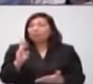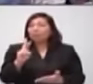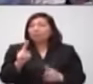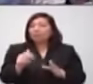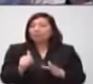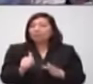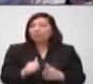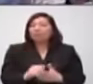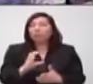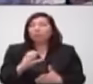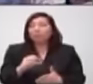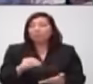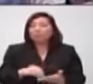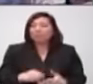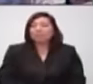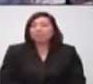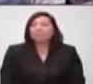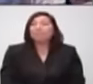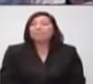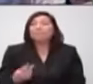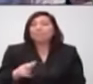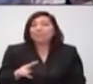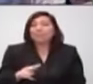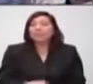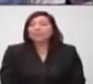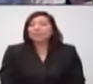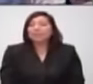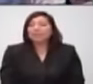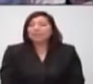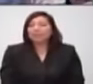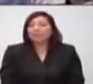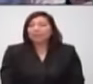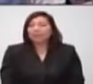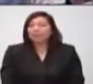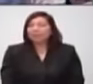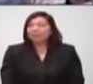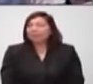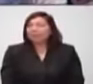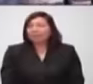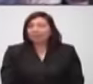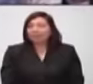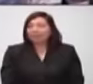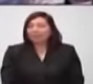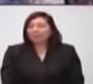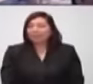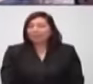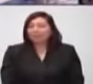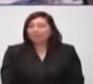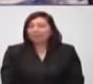2016, 50 centavos adicionales. El incremento del peaje... Disculpe, pero sí, no podemos dejar pasar esto,